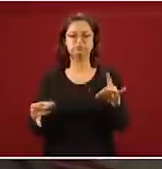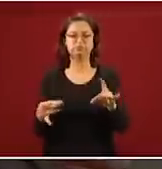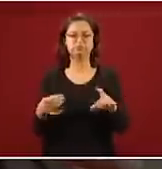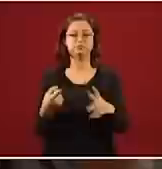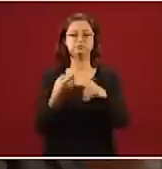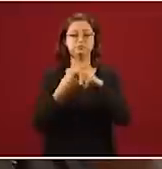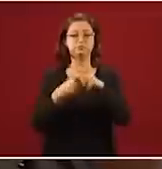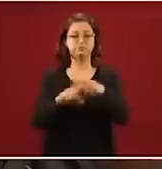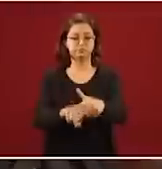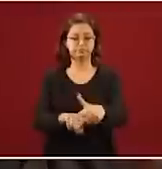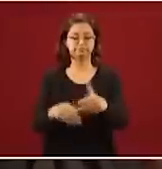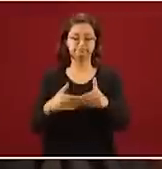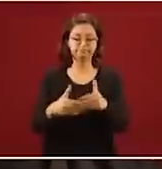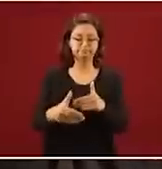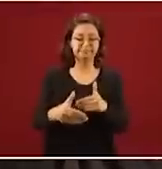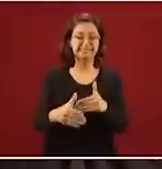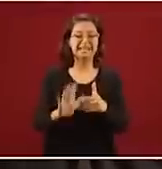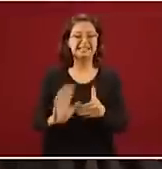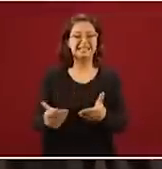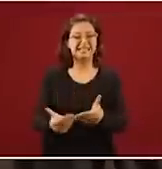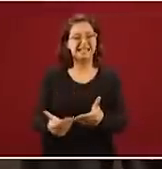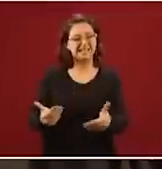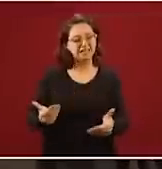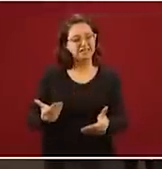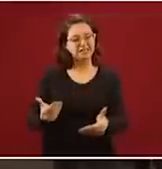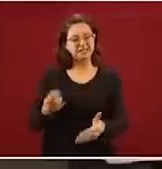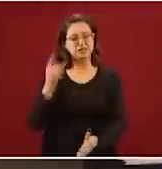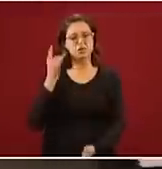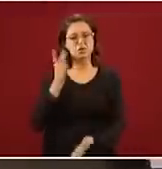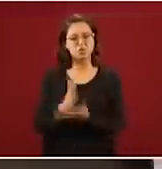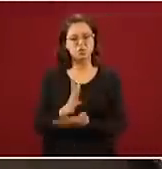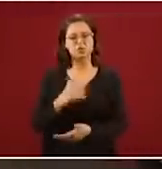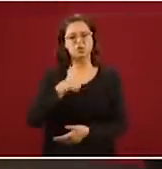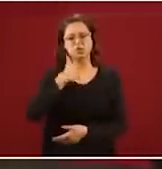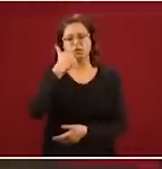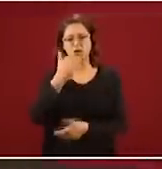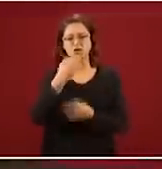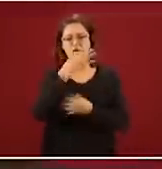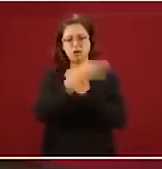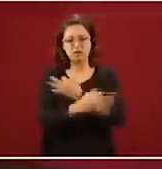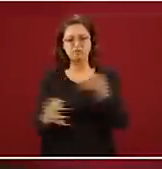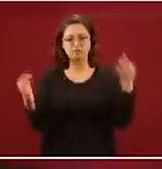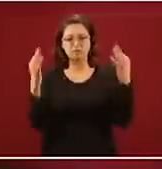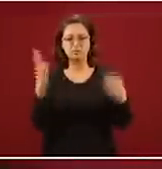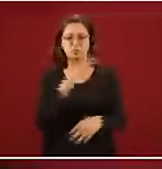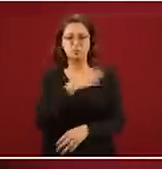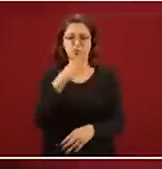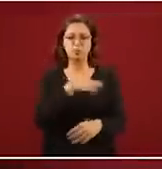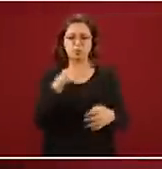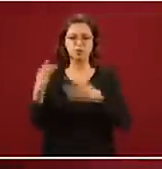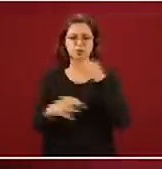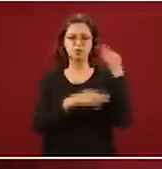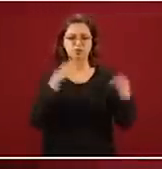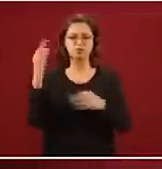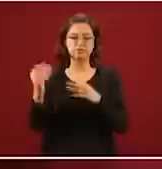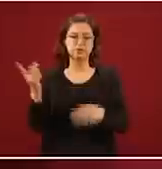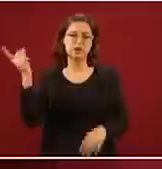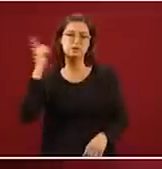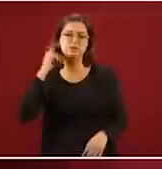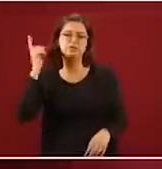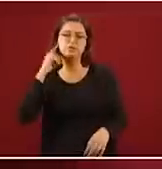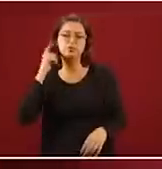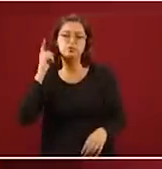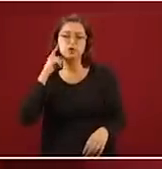antes, nada más, también hay una buena noticia. Tengo información de